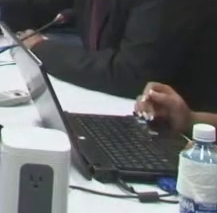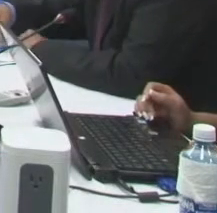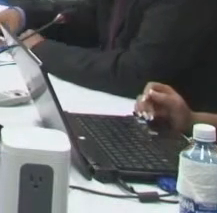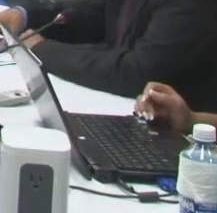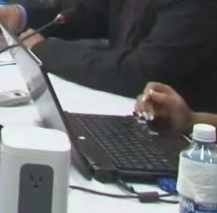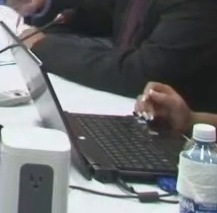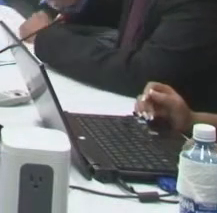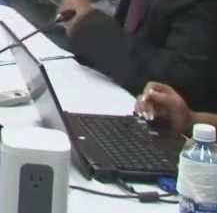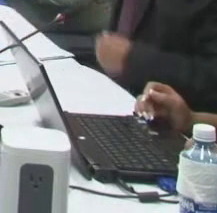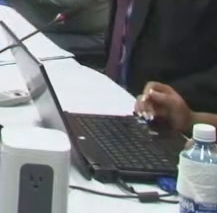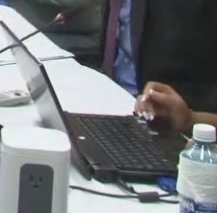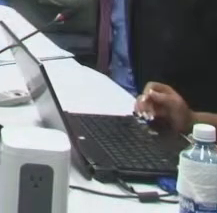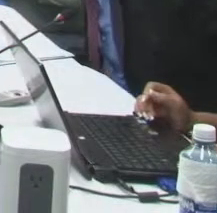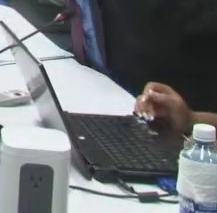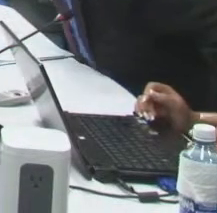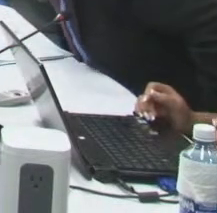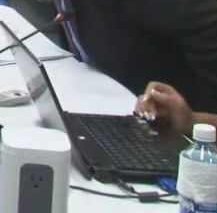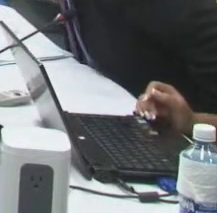Es que